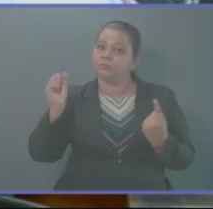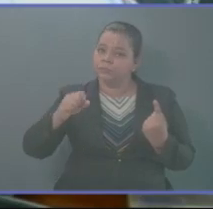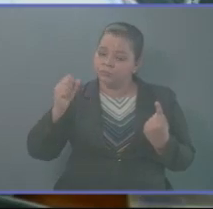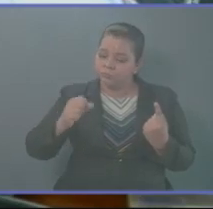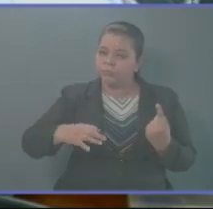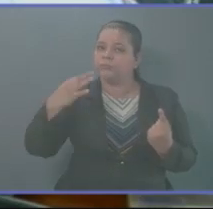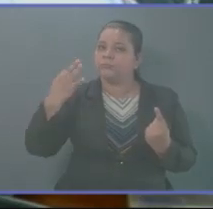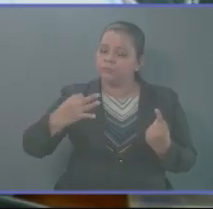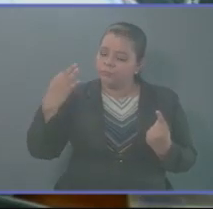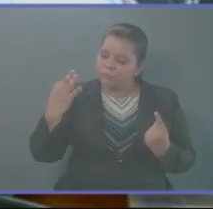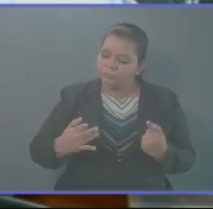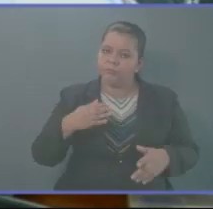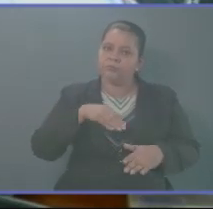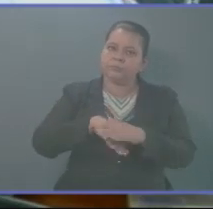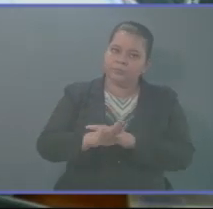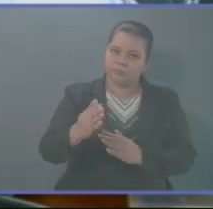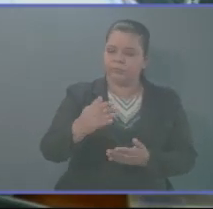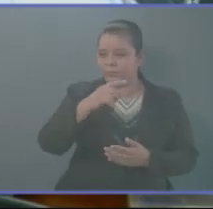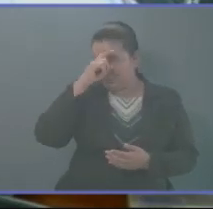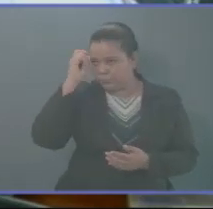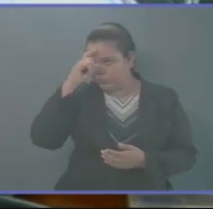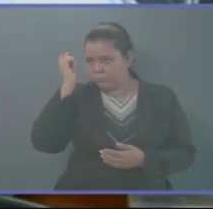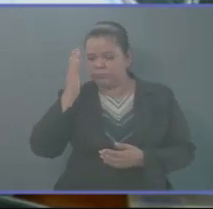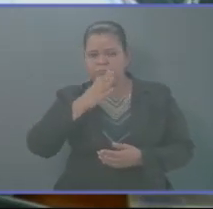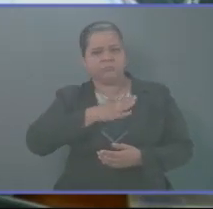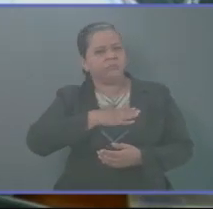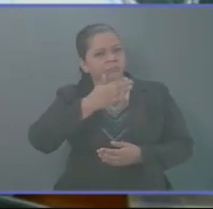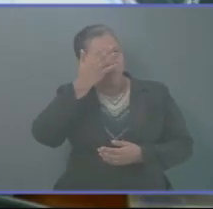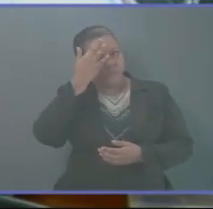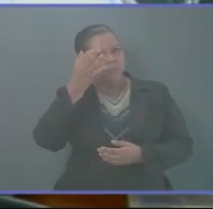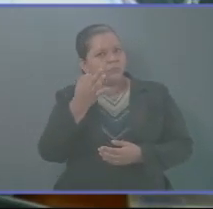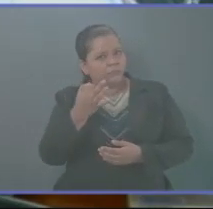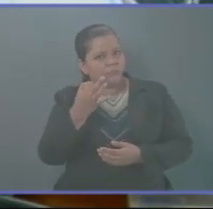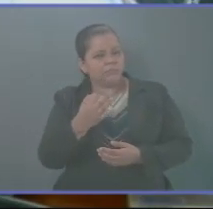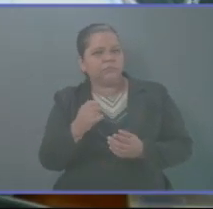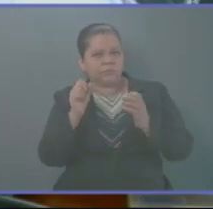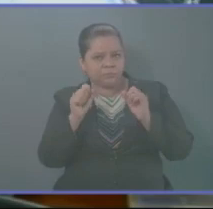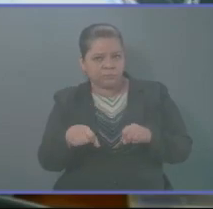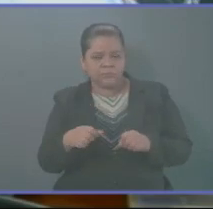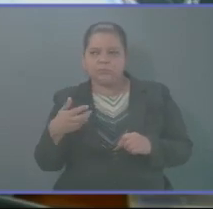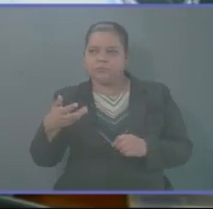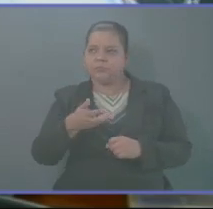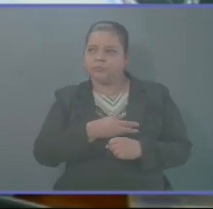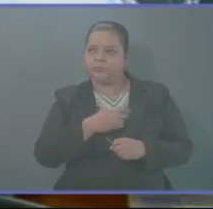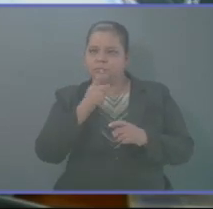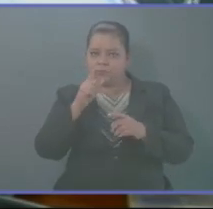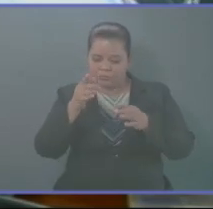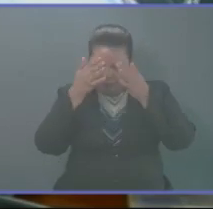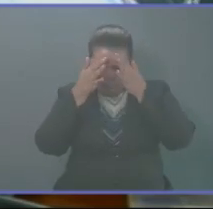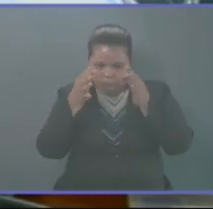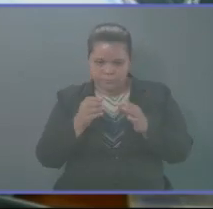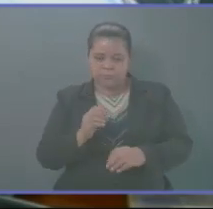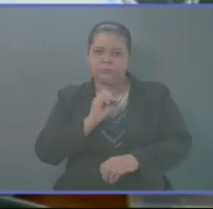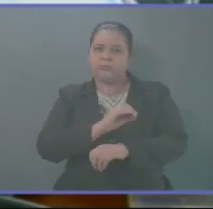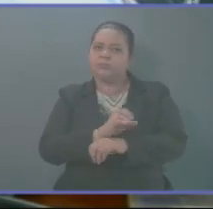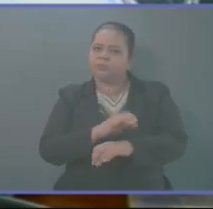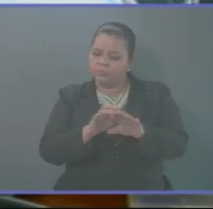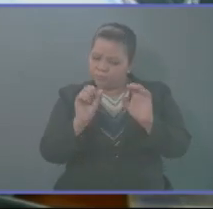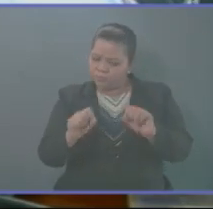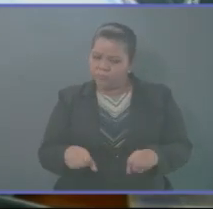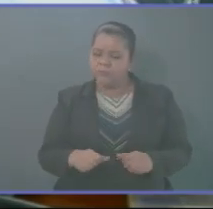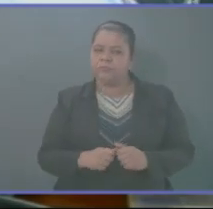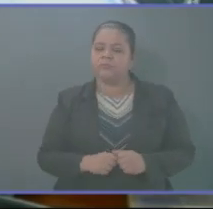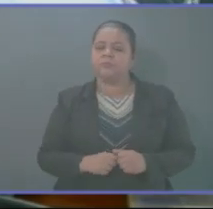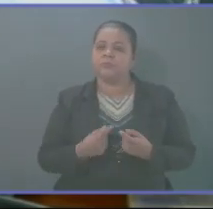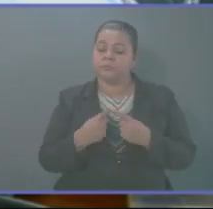en sus centros de trabajo. Entonces yo creo que aquí se puede emitir un recomendable parcial, en el